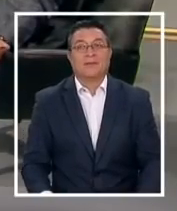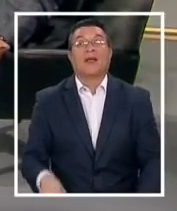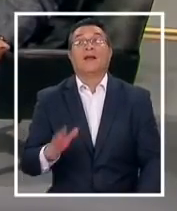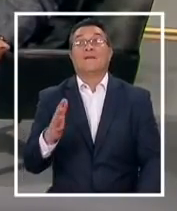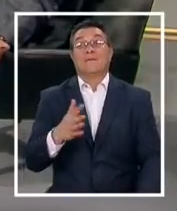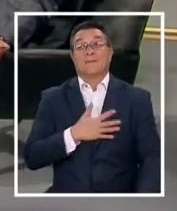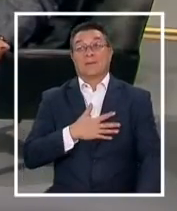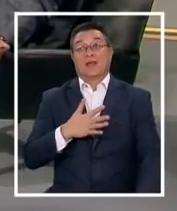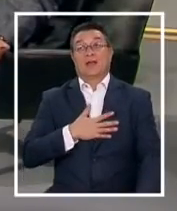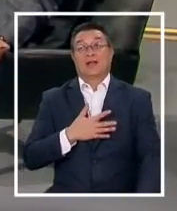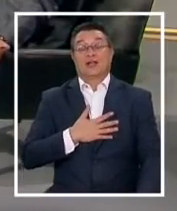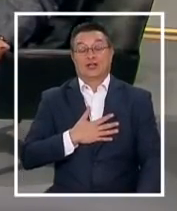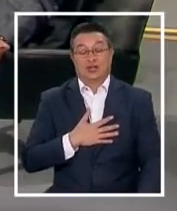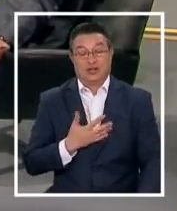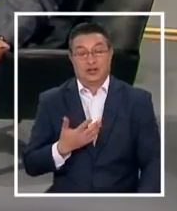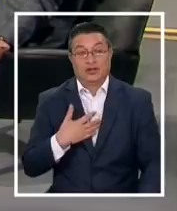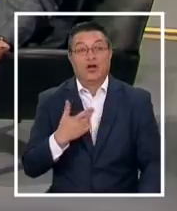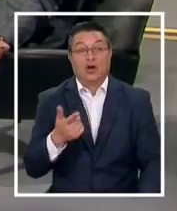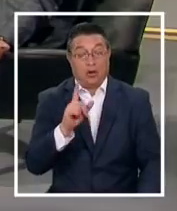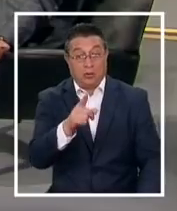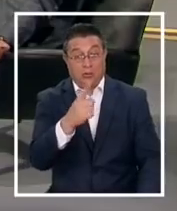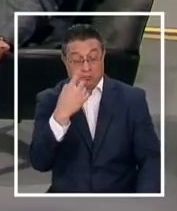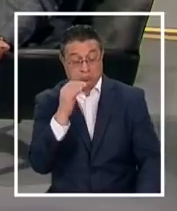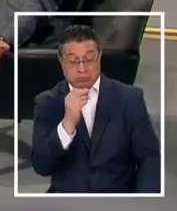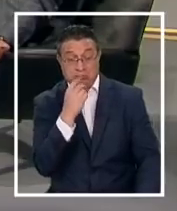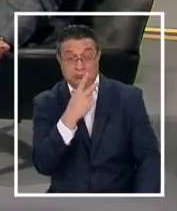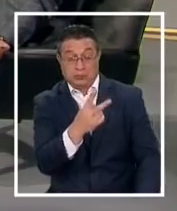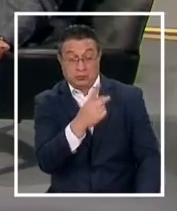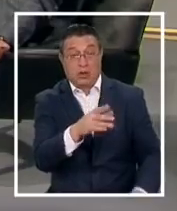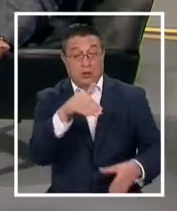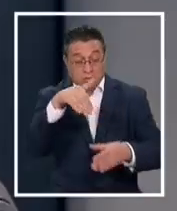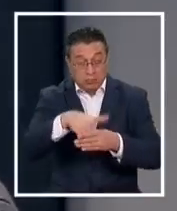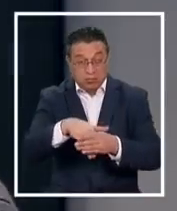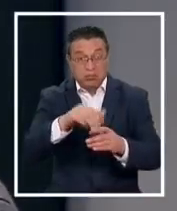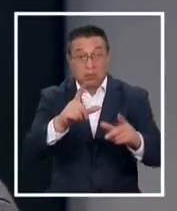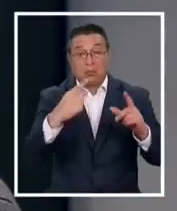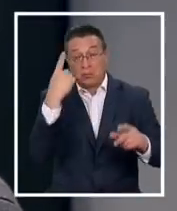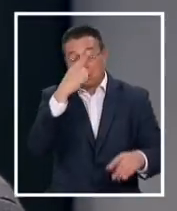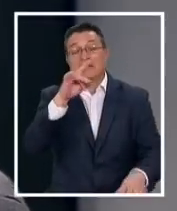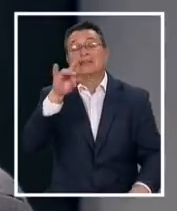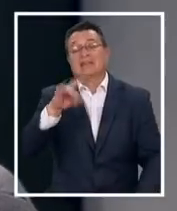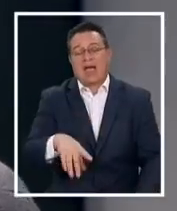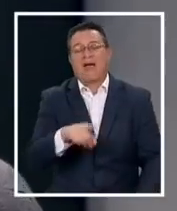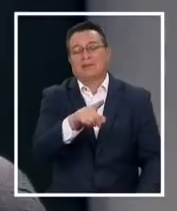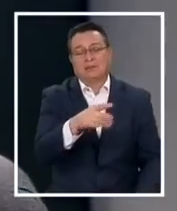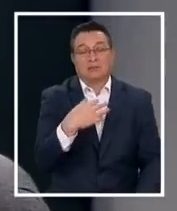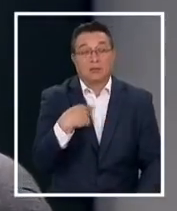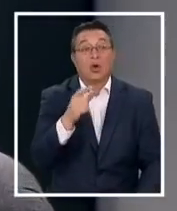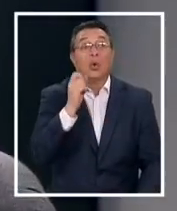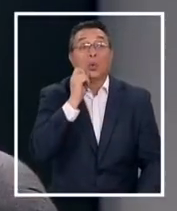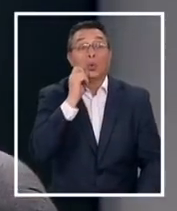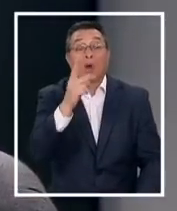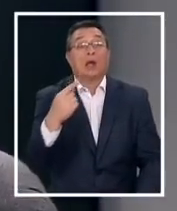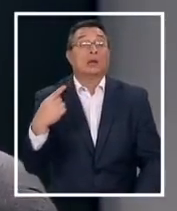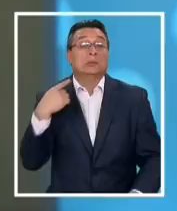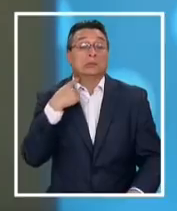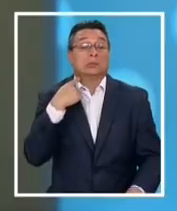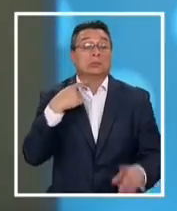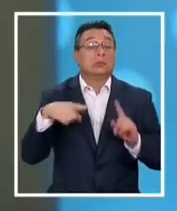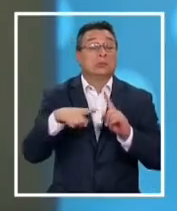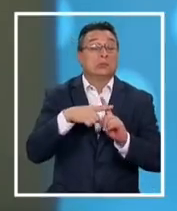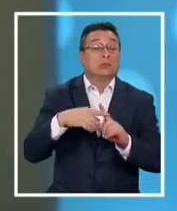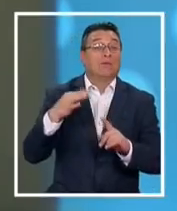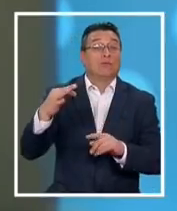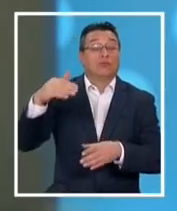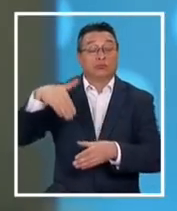un... Yo no le voy a discutir a Pepe sus cualidades electorales porque él sabe mucho de eso. Yo no sé cuál sería el impacto electoral.